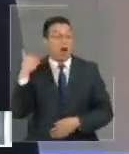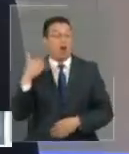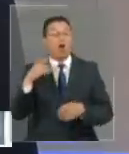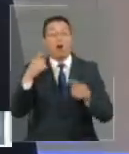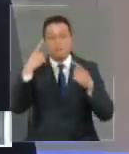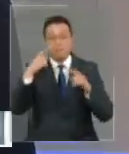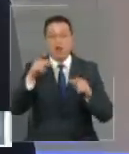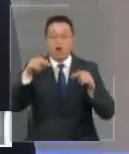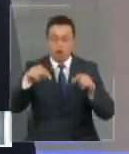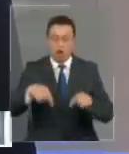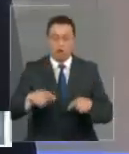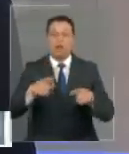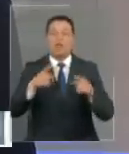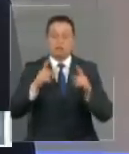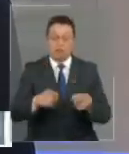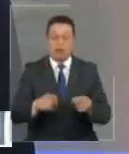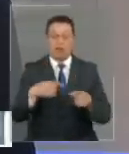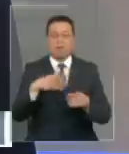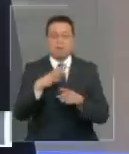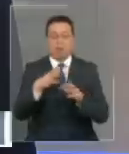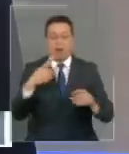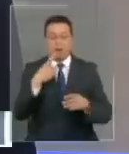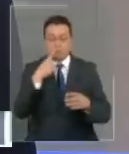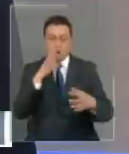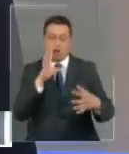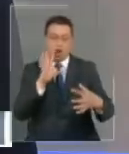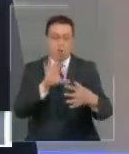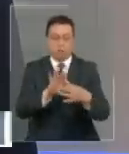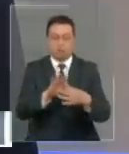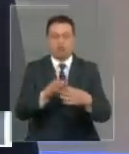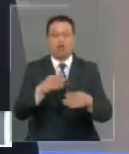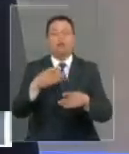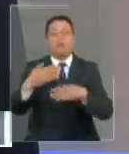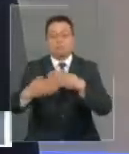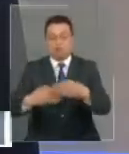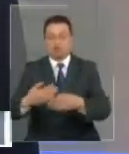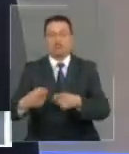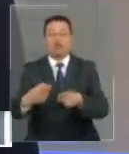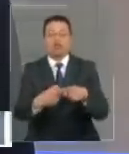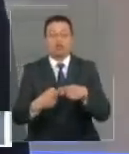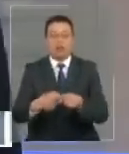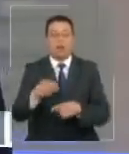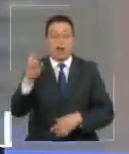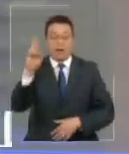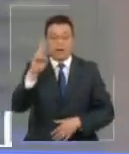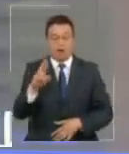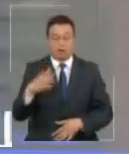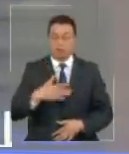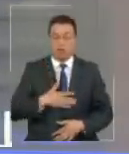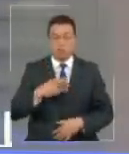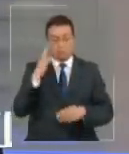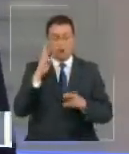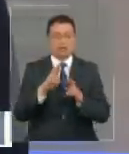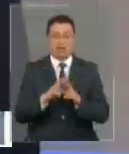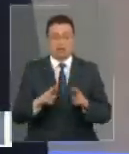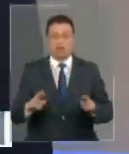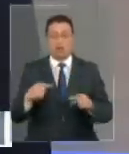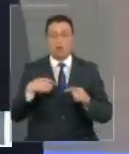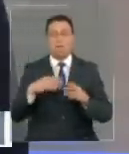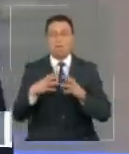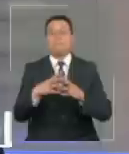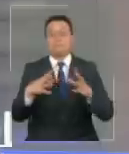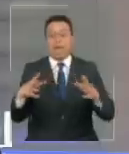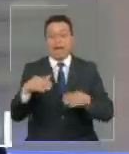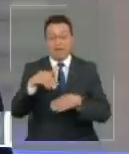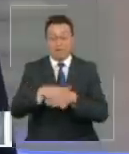pero yo creo que hoy día nos hace falta mayor compromiso con los procesos sociales. En Recoleta yo estoy muy tranquilo que va a votar incluso más